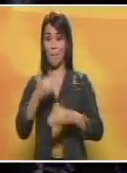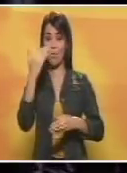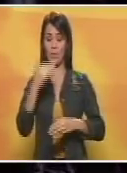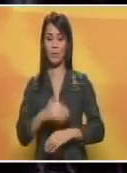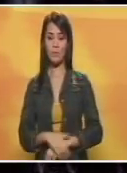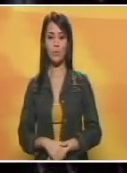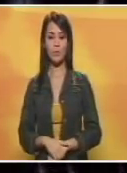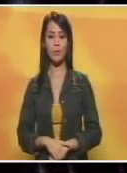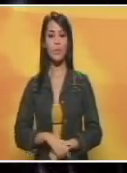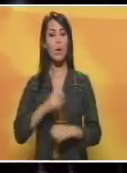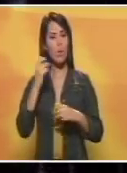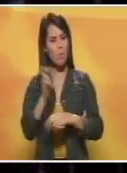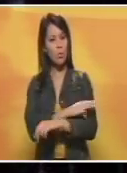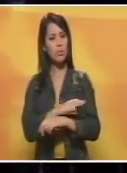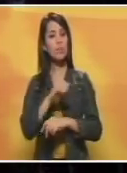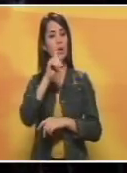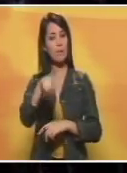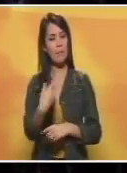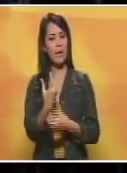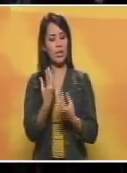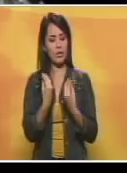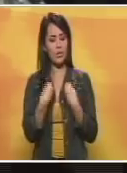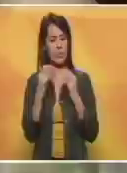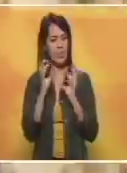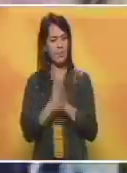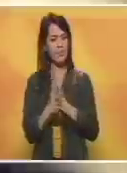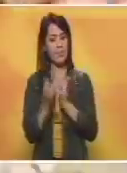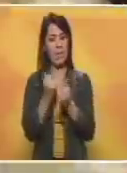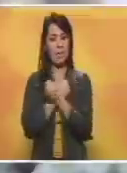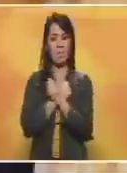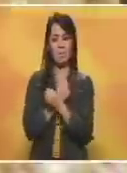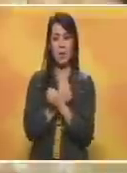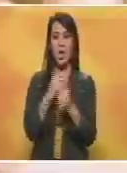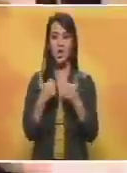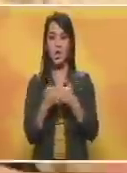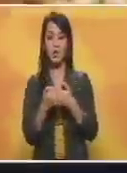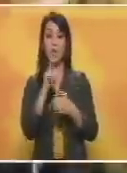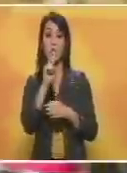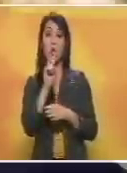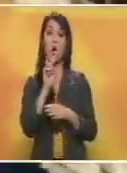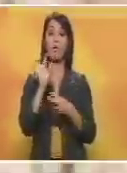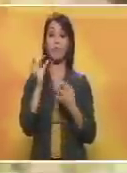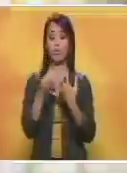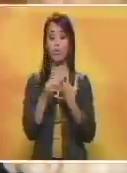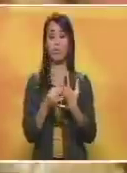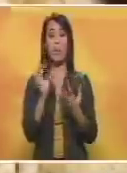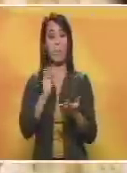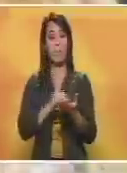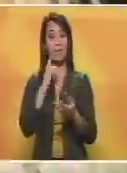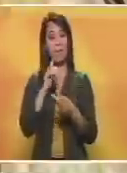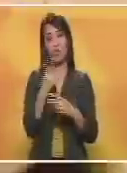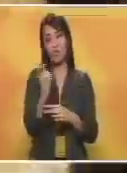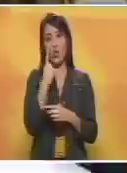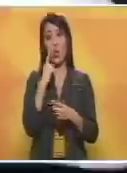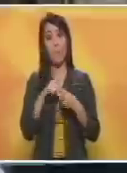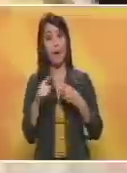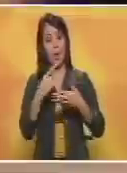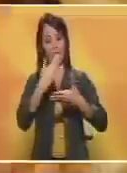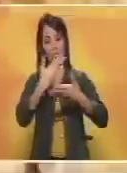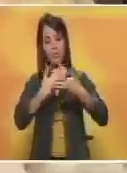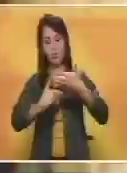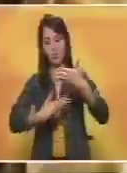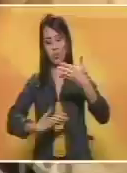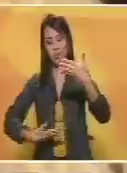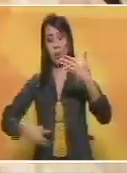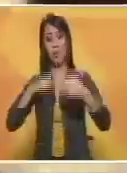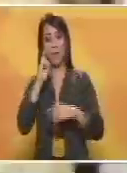música ha trascendido sino también su vida amorosa oficialmente sólo se ha casado dos veces pero tiene una larga lista de conquistas la diva